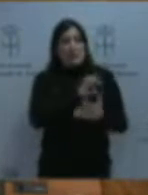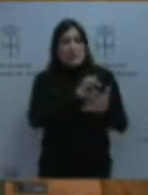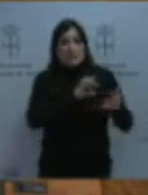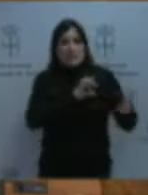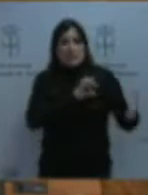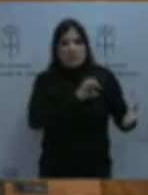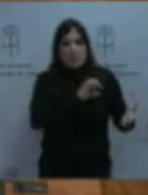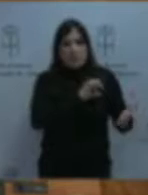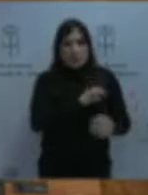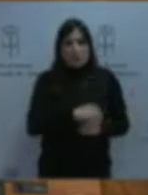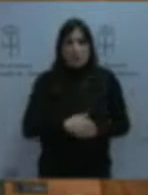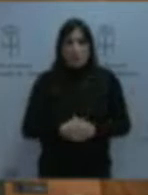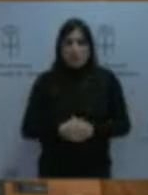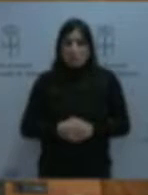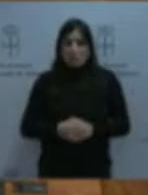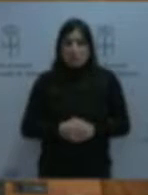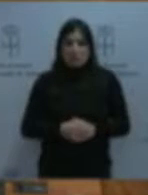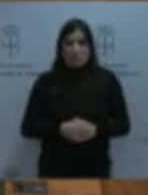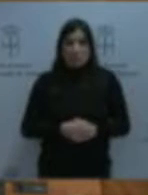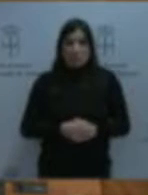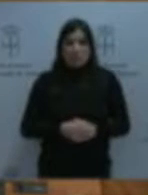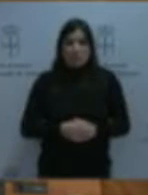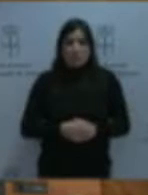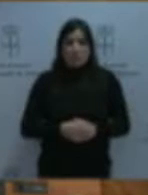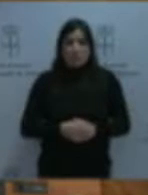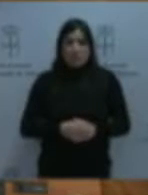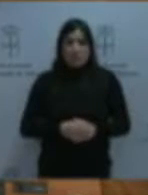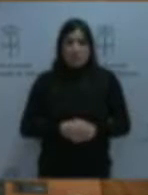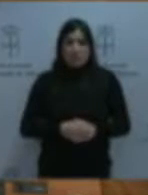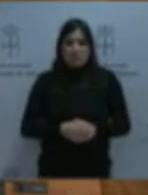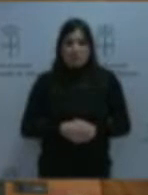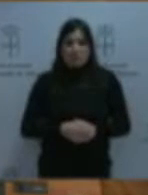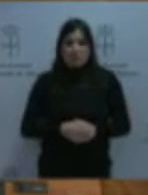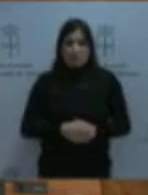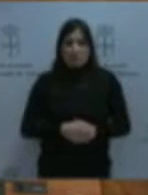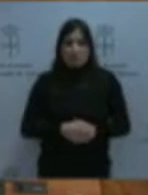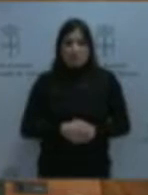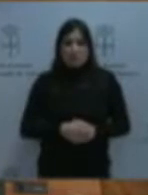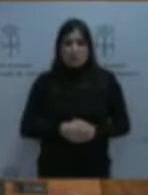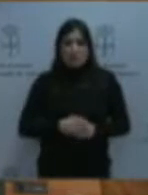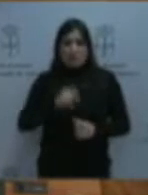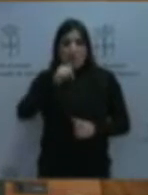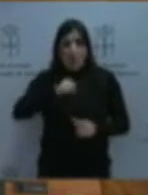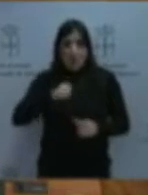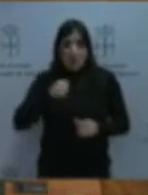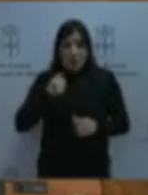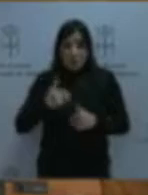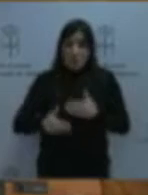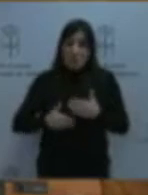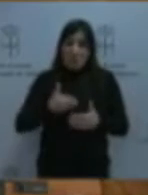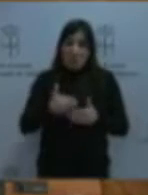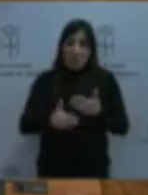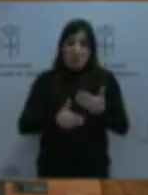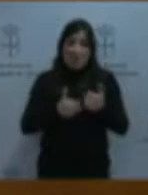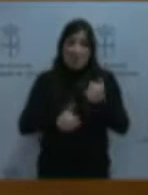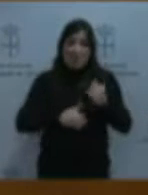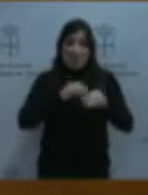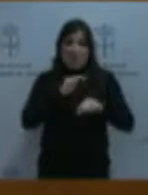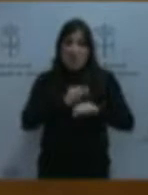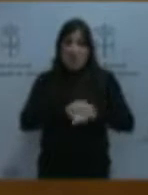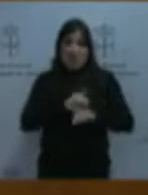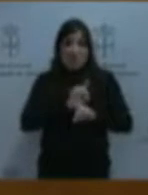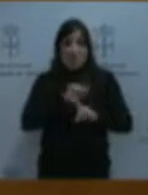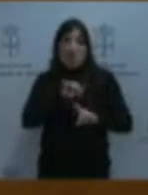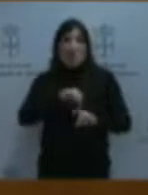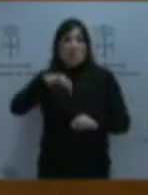el procedimiento que hoy tenemos de incumplimientos no es un evento único que tenemos